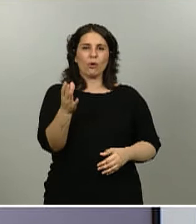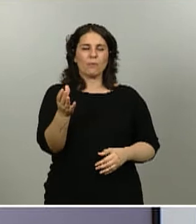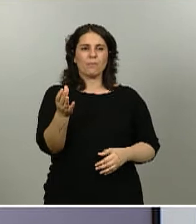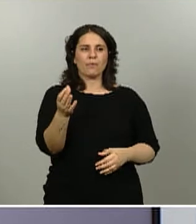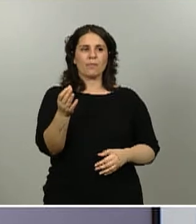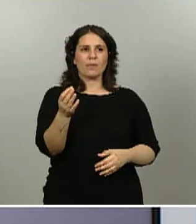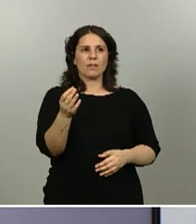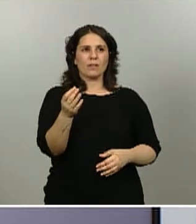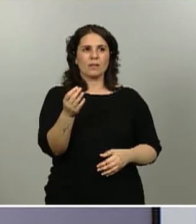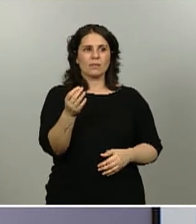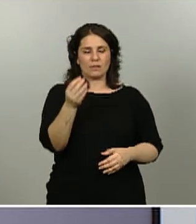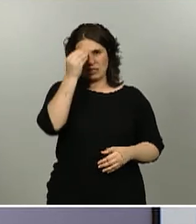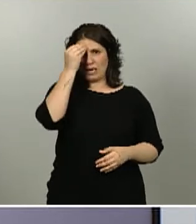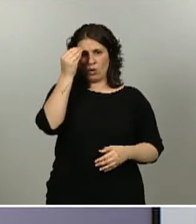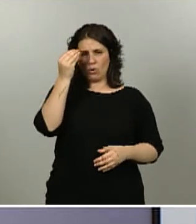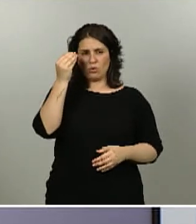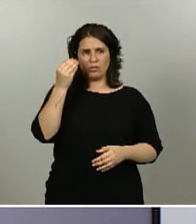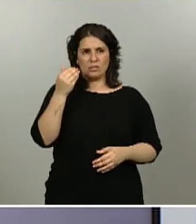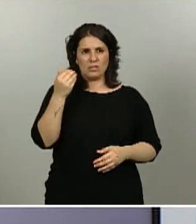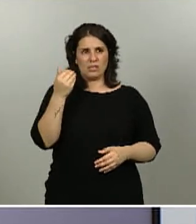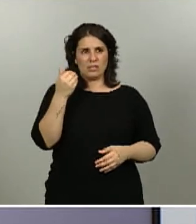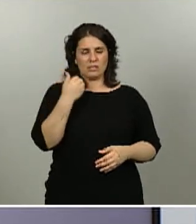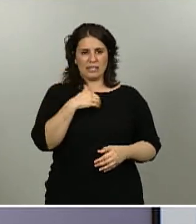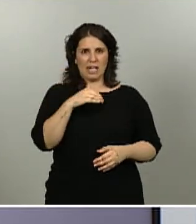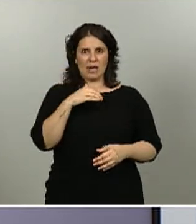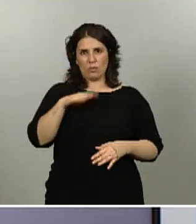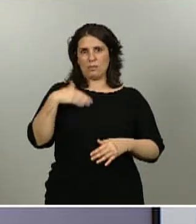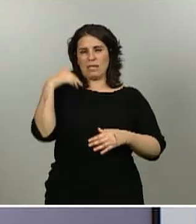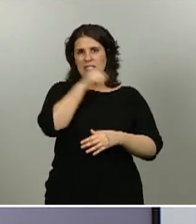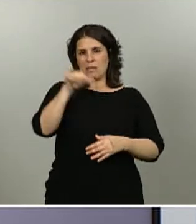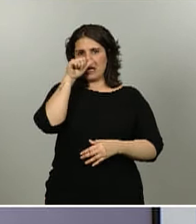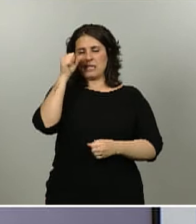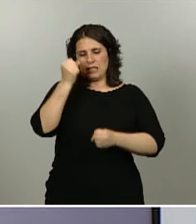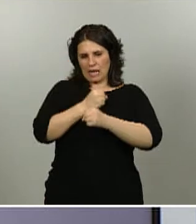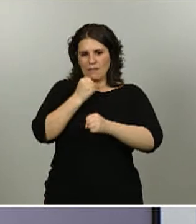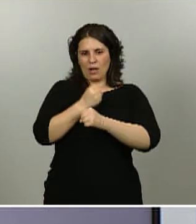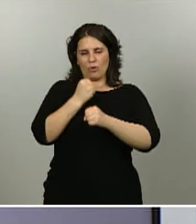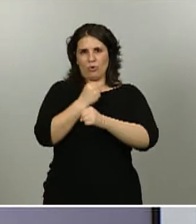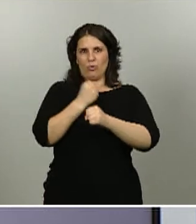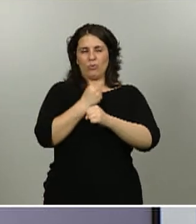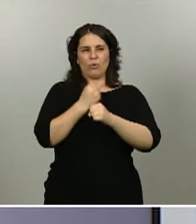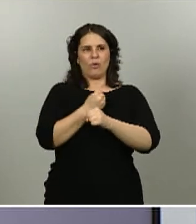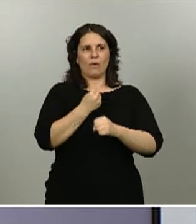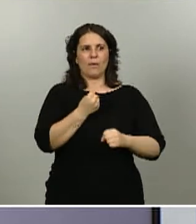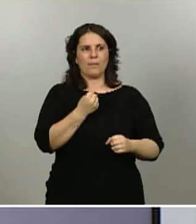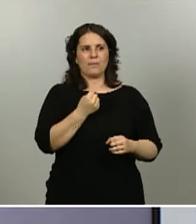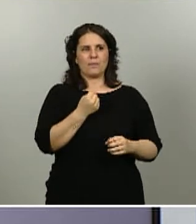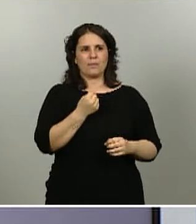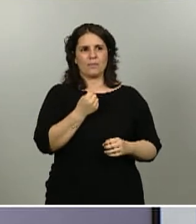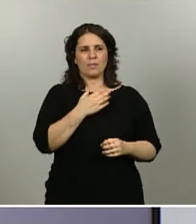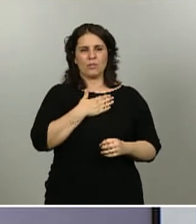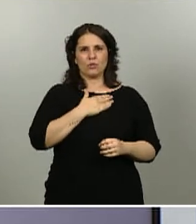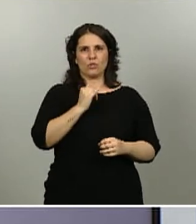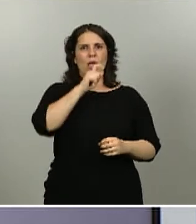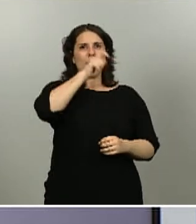creo que ya lo han entendido durante muchas semanas de trabajo. Tenemos las personas curadas son aquellas que han